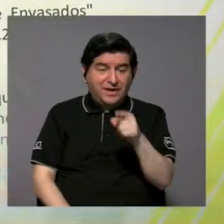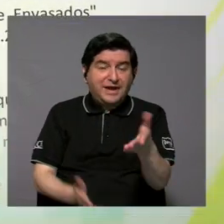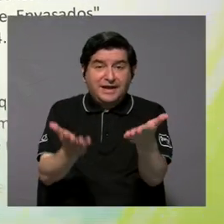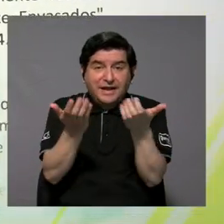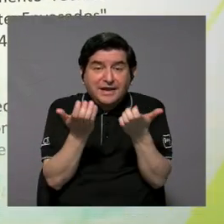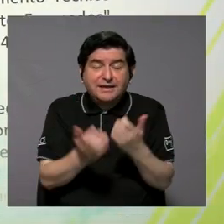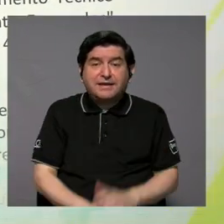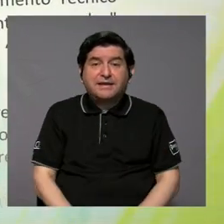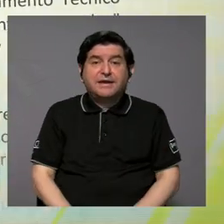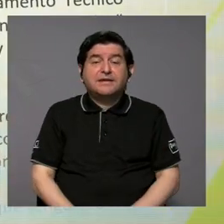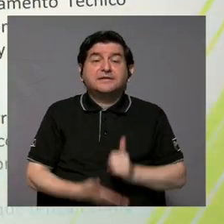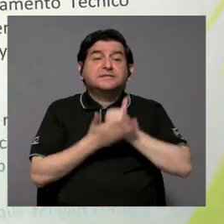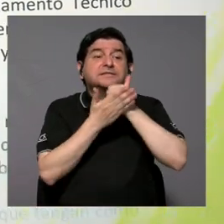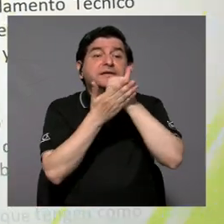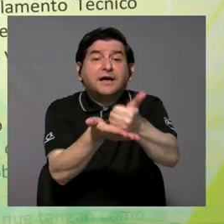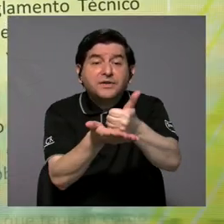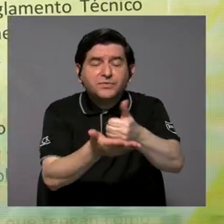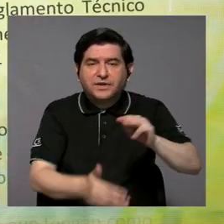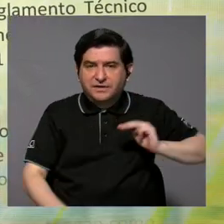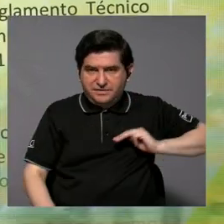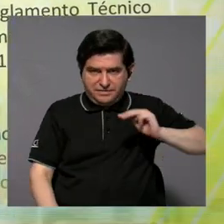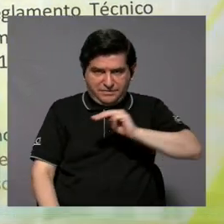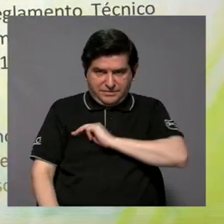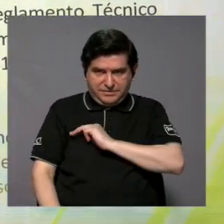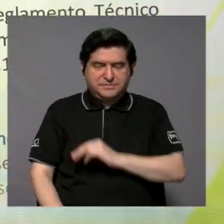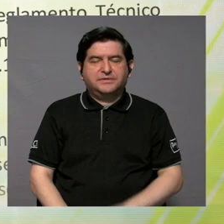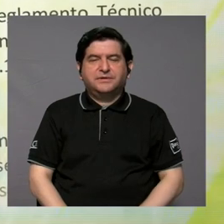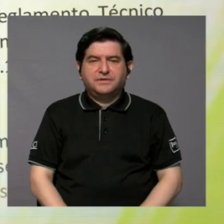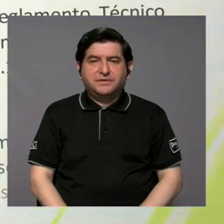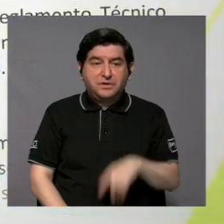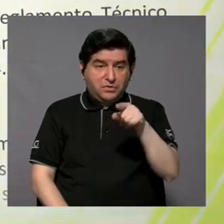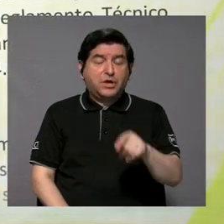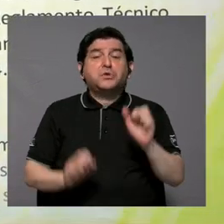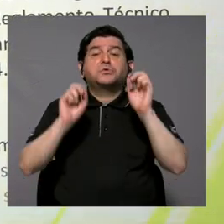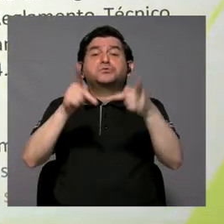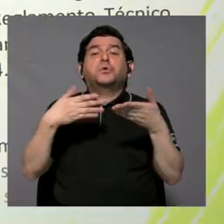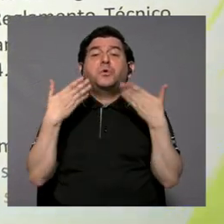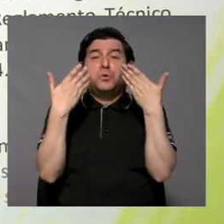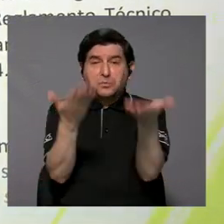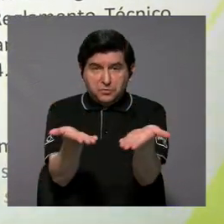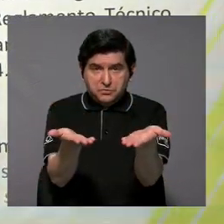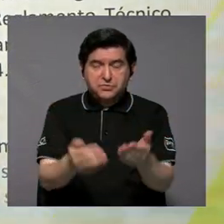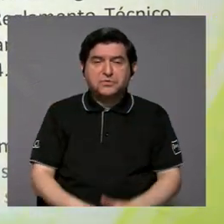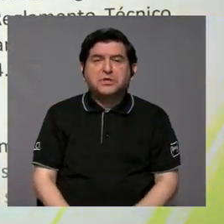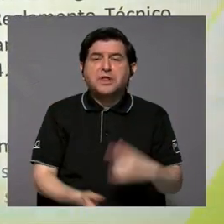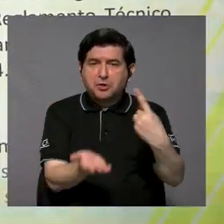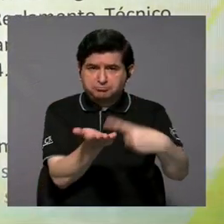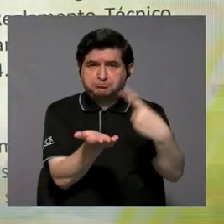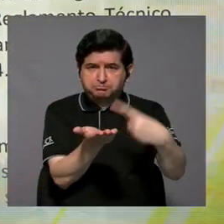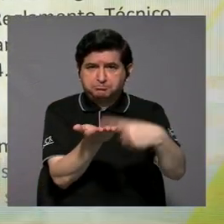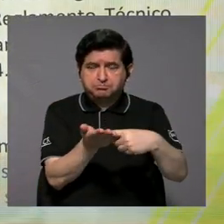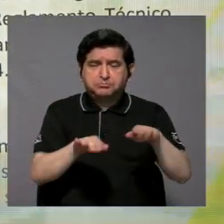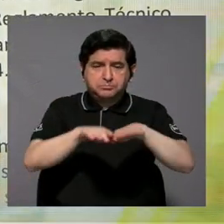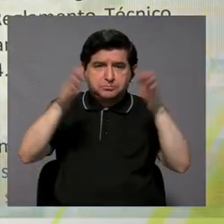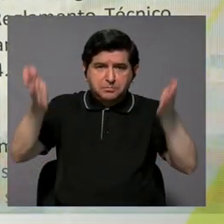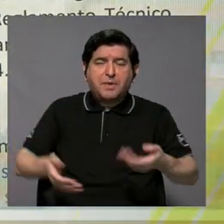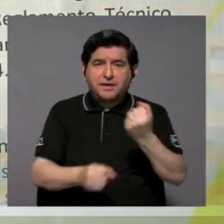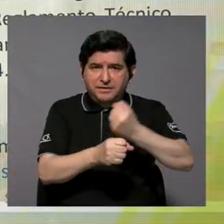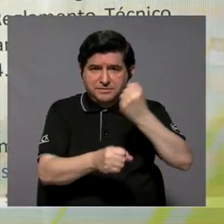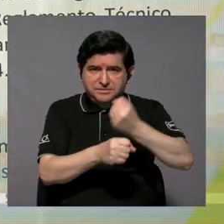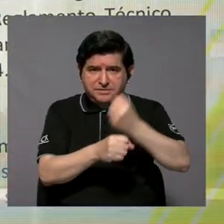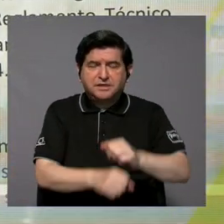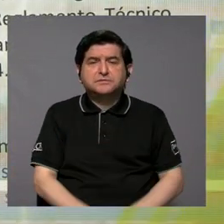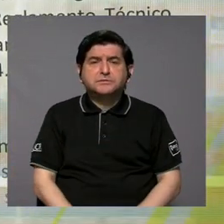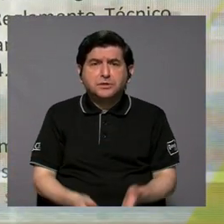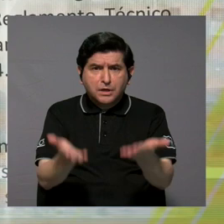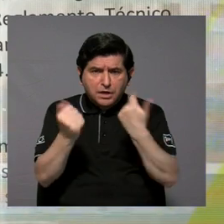es colaborar con el ministerio. El ministerio abrió la posibilidad de que hagamos discusiones, mesas de trabajo.